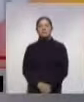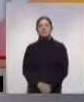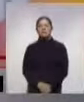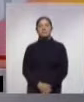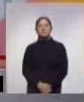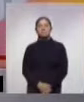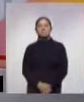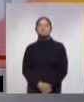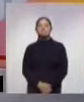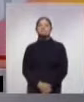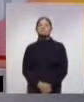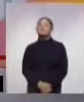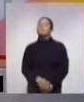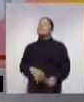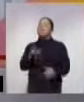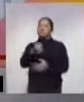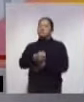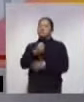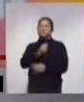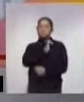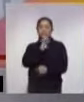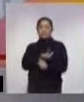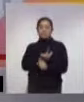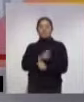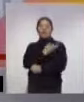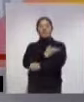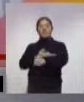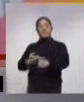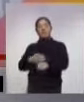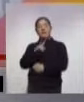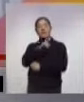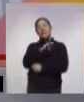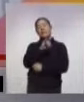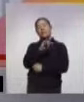Y mire, quiero mandar un saludo muy especial a la familia